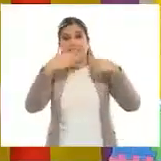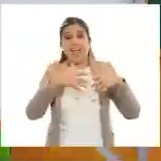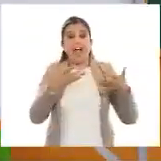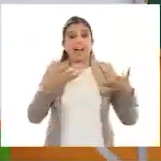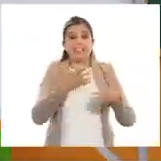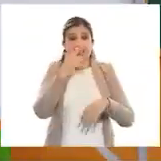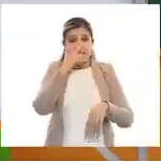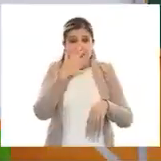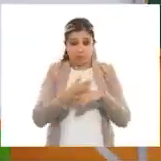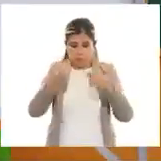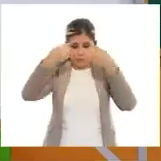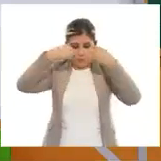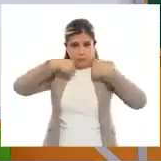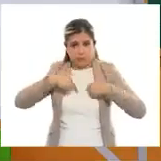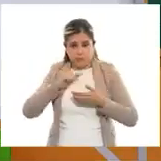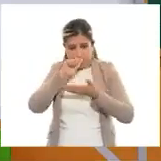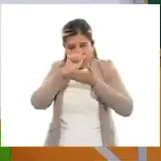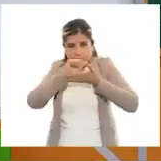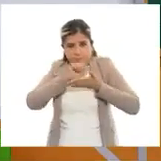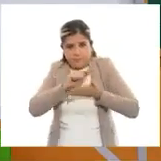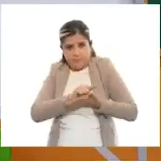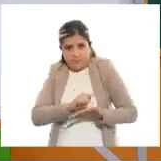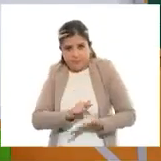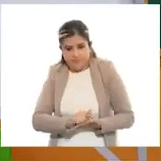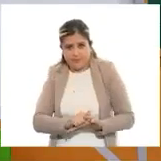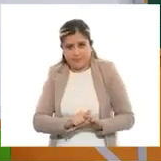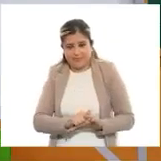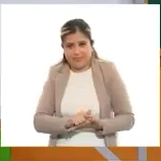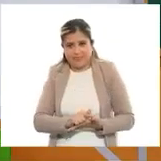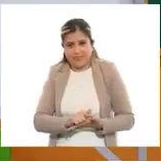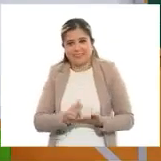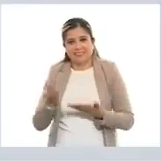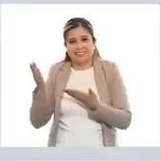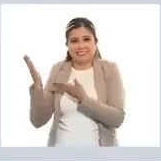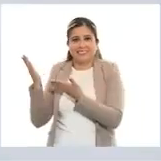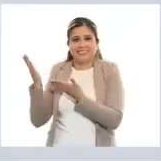de nuestra higiene personal.